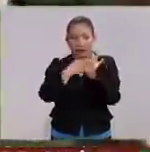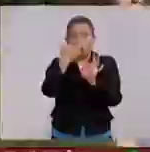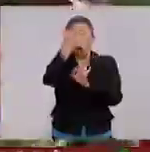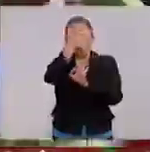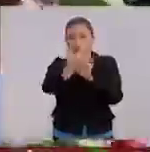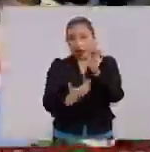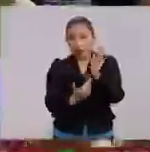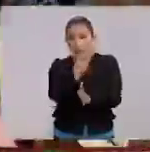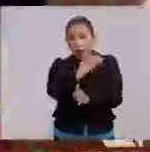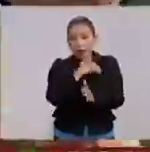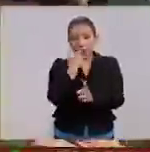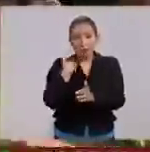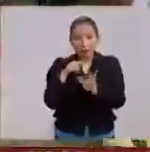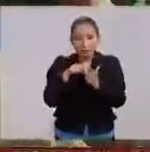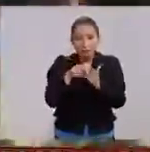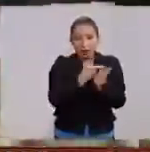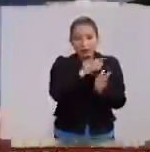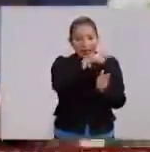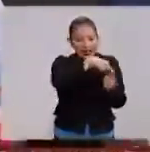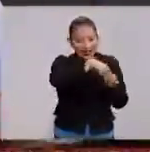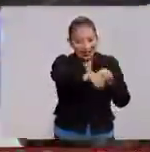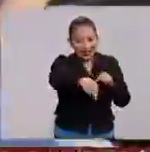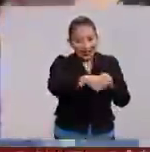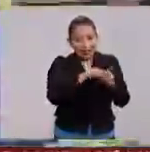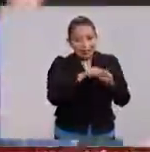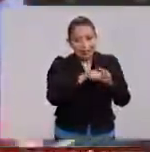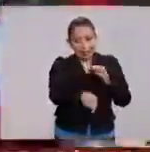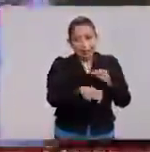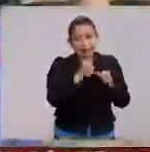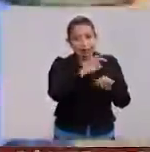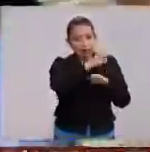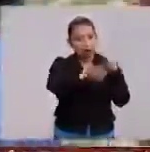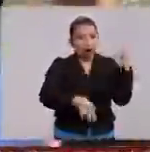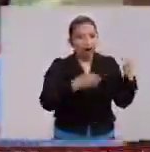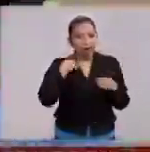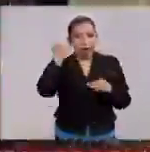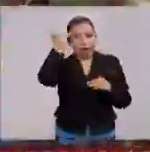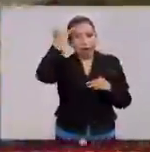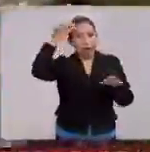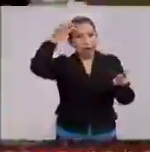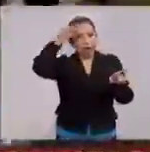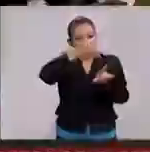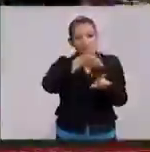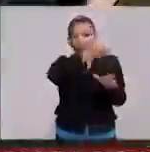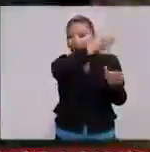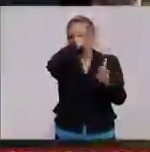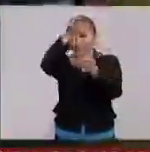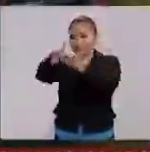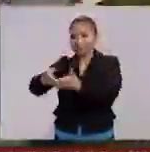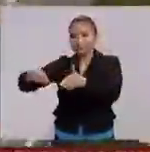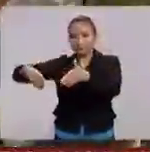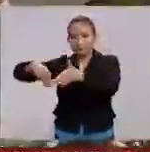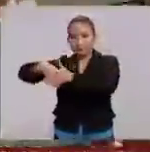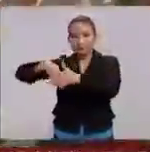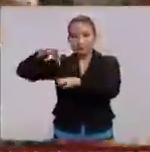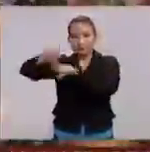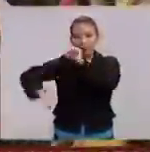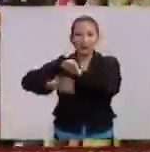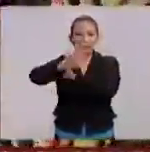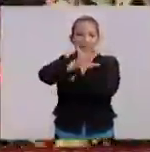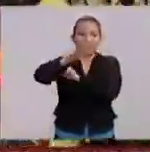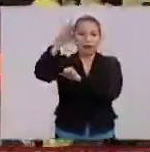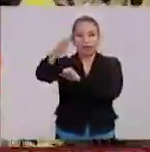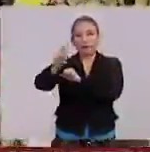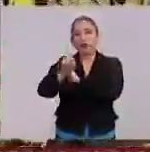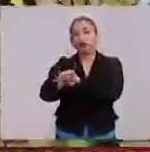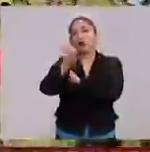8 los competidores partieron de la línea de salida todos ellos con una idea en mente llegar a la meta conquistar cinco y